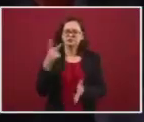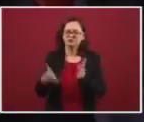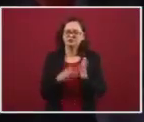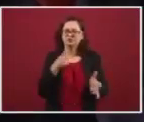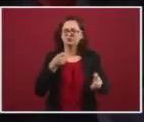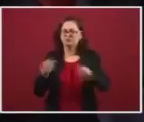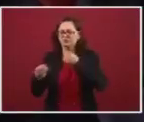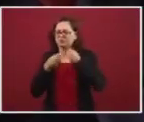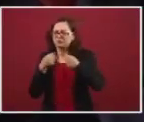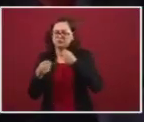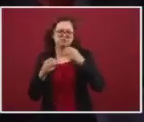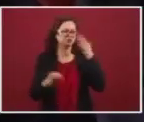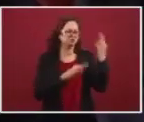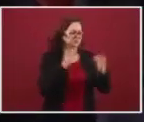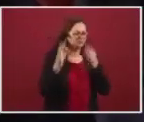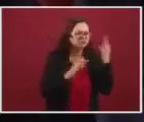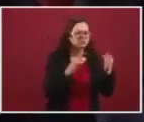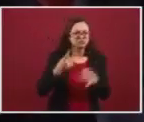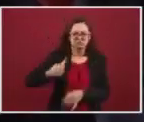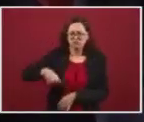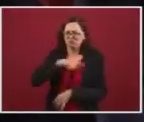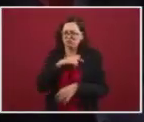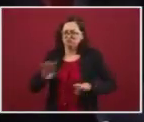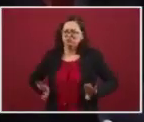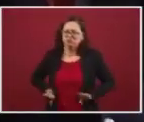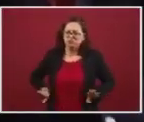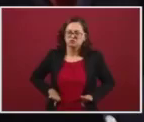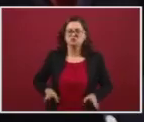los reporteros, del papel que debemos de jugar.